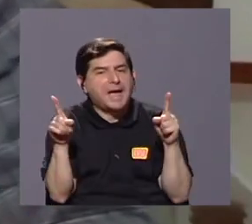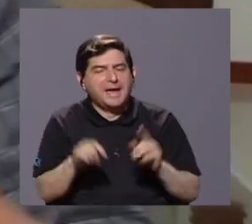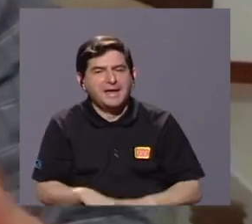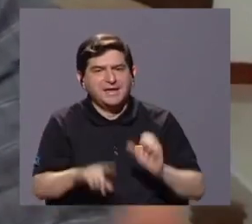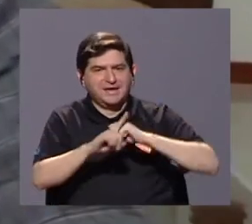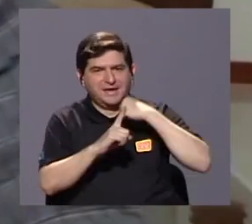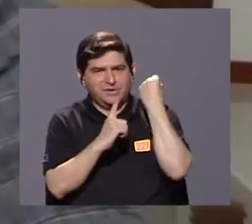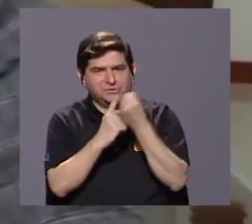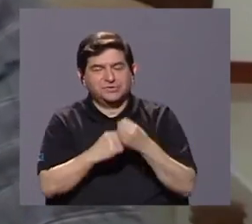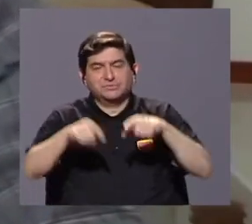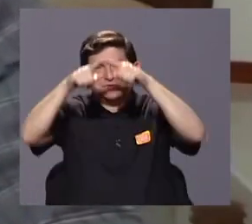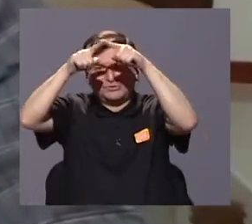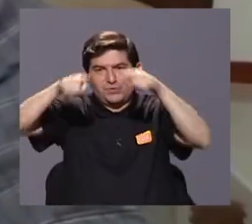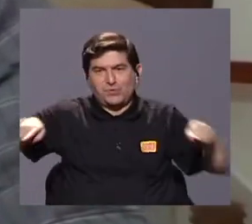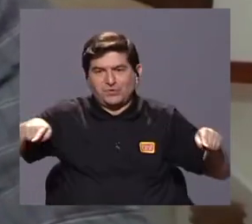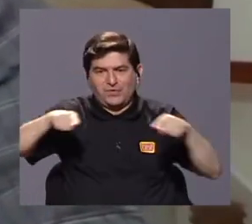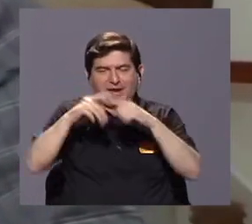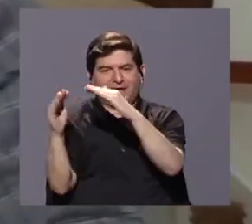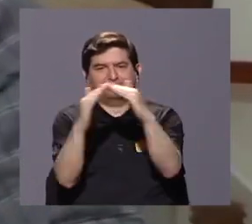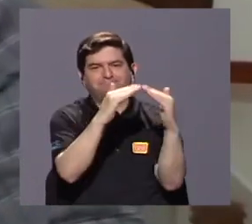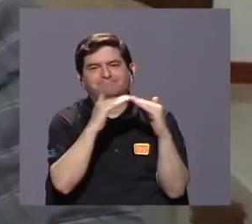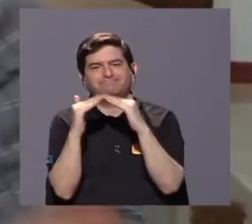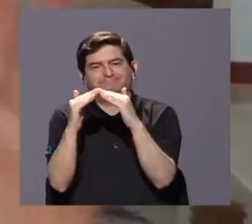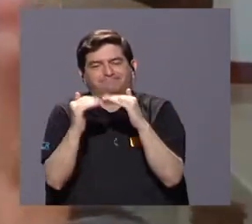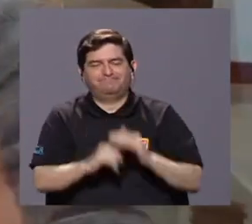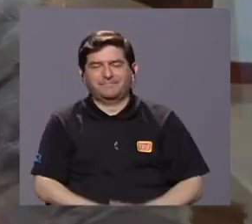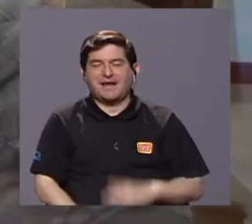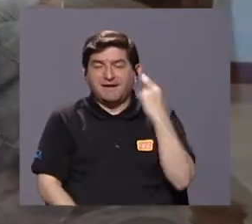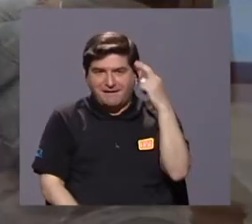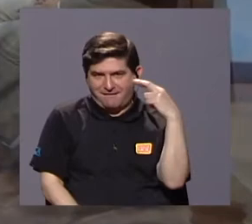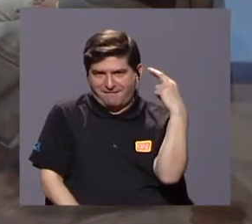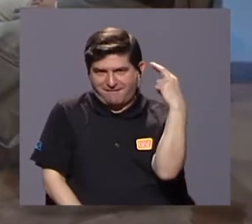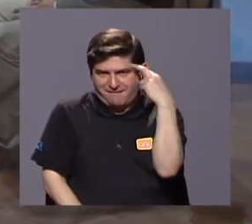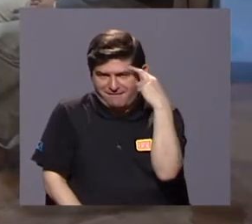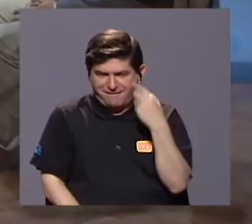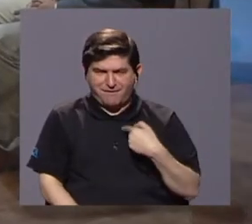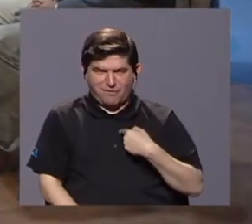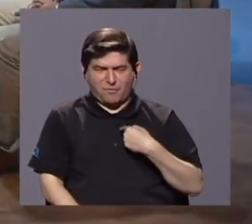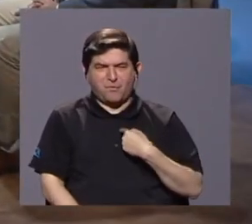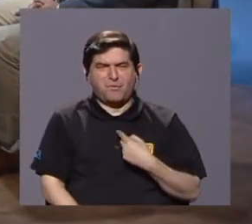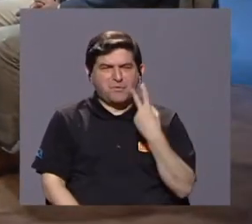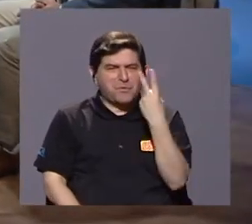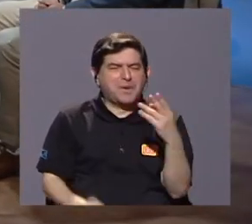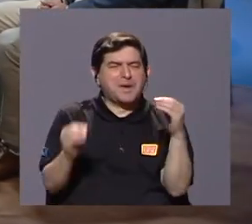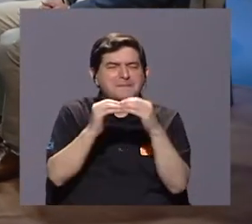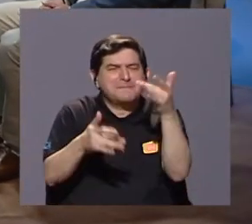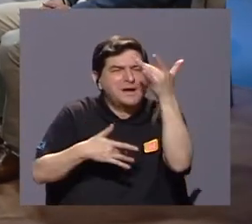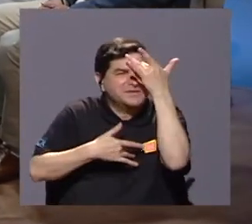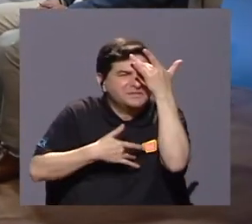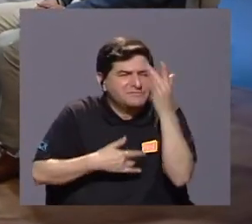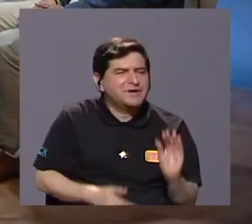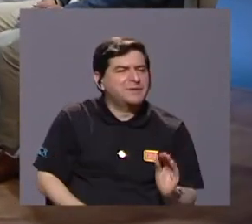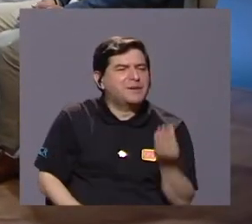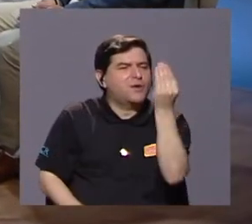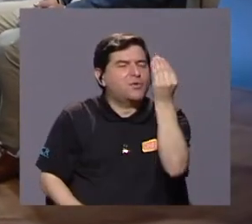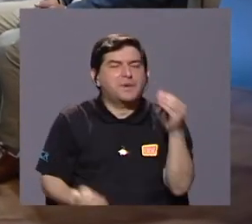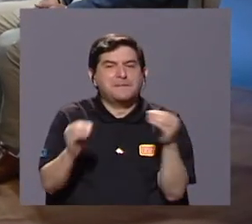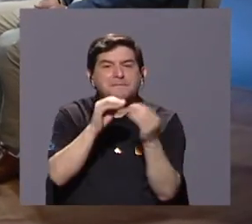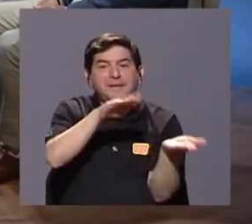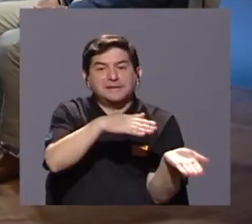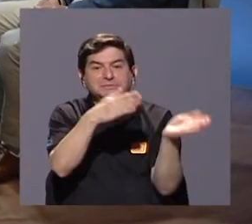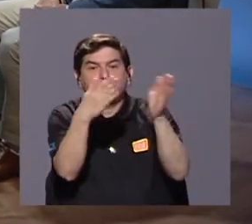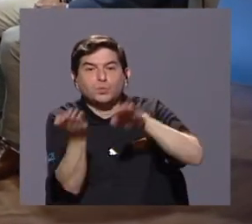una cuestión de pirámide poblacional, ¿verdad? Entonces, por eso es que uno ve, bueno, los que más se enferman son los jóvenes y los que más se